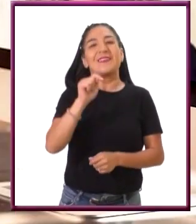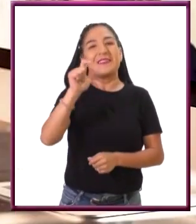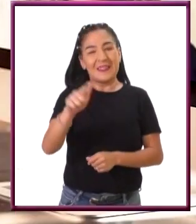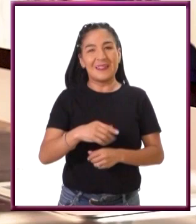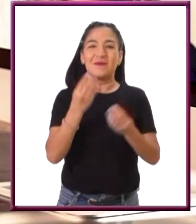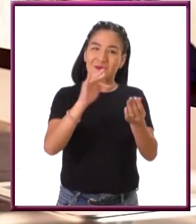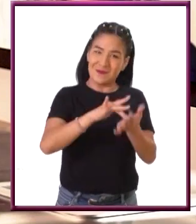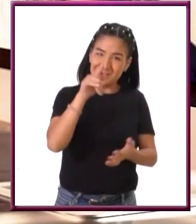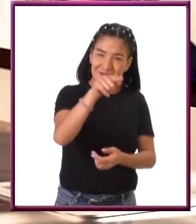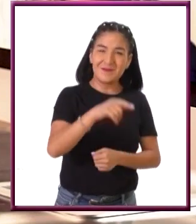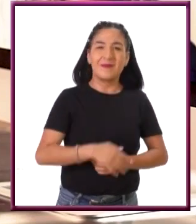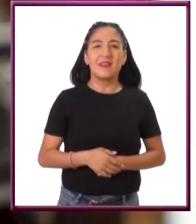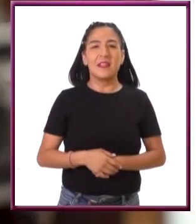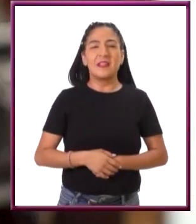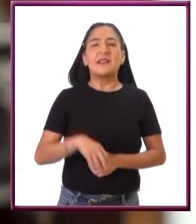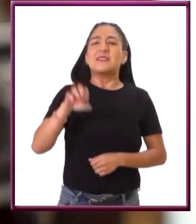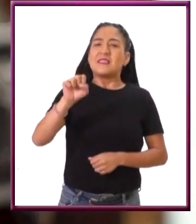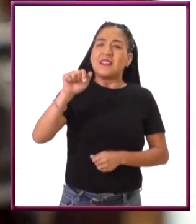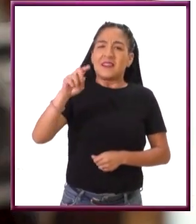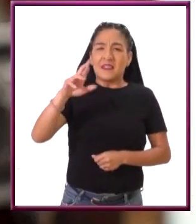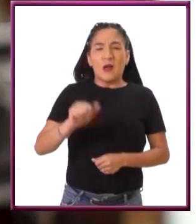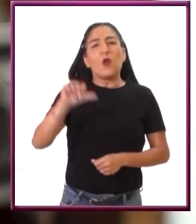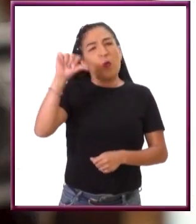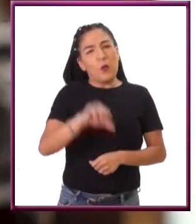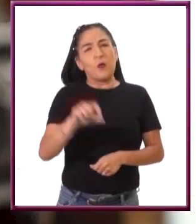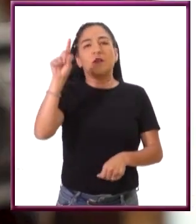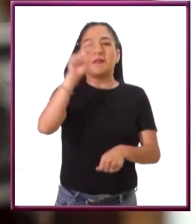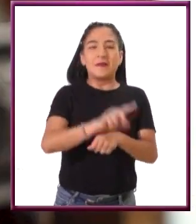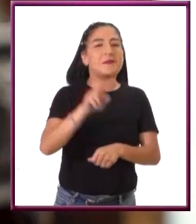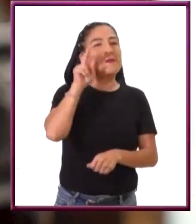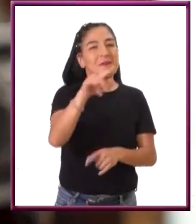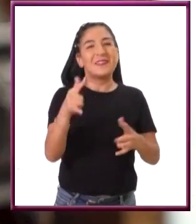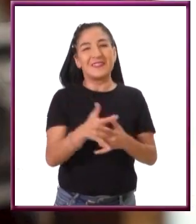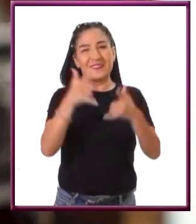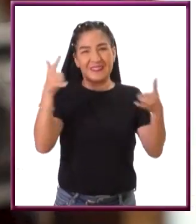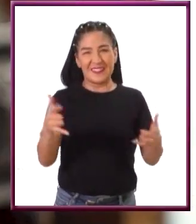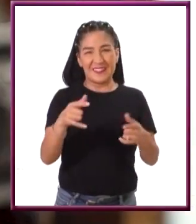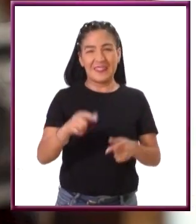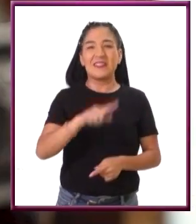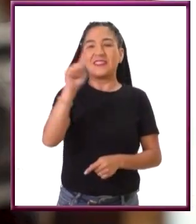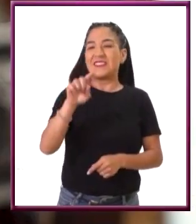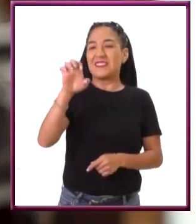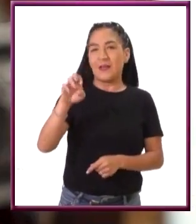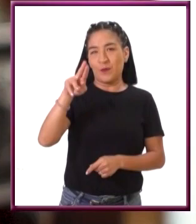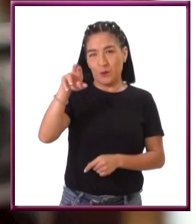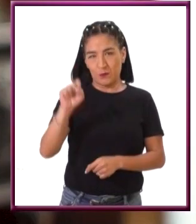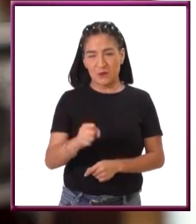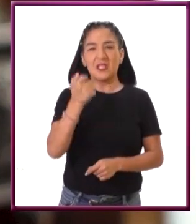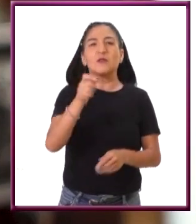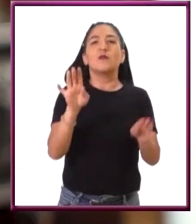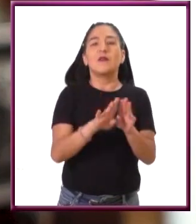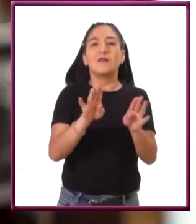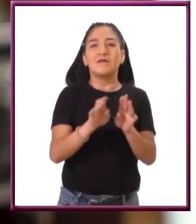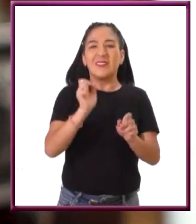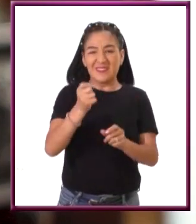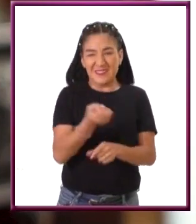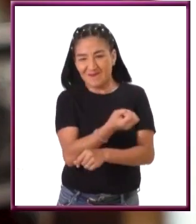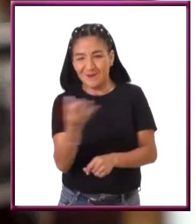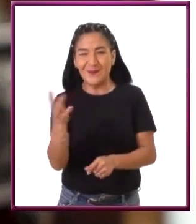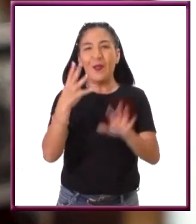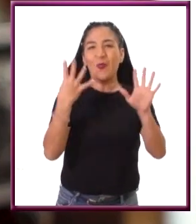Pau? Muchas gracias a ti. Sandra, el día de hoy vimos la historia de Zeus y de cómo surgieron estas